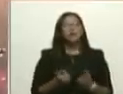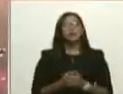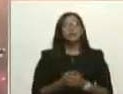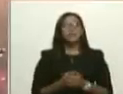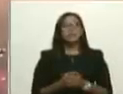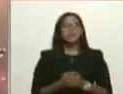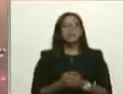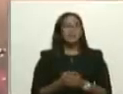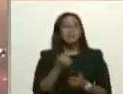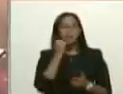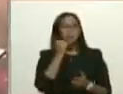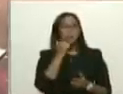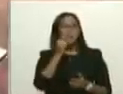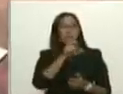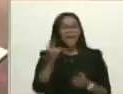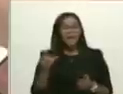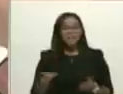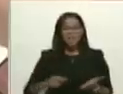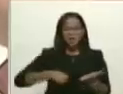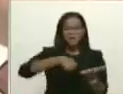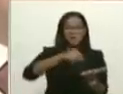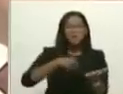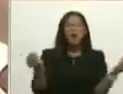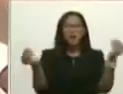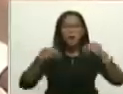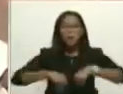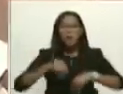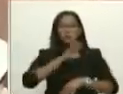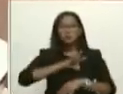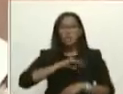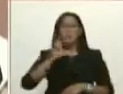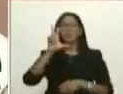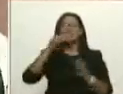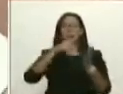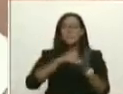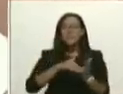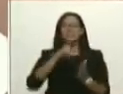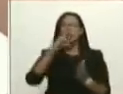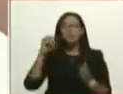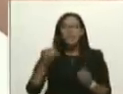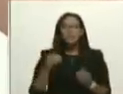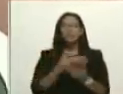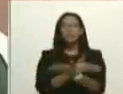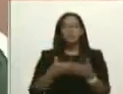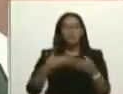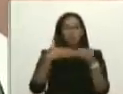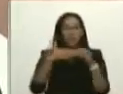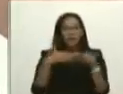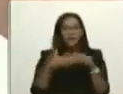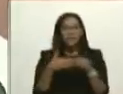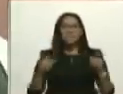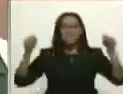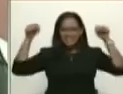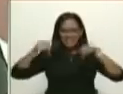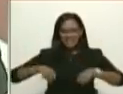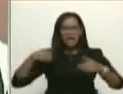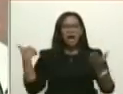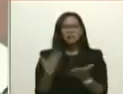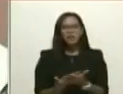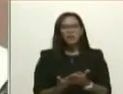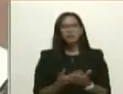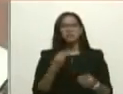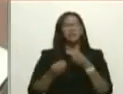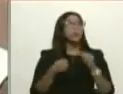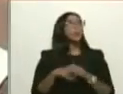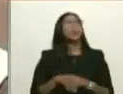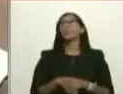esta gente. Firmaron un acuerdo social por 3.200 millones de dólares y a esta altura se están haciendo los